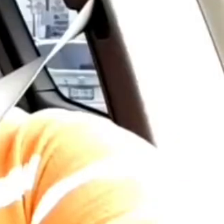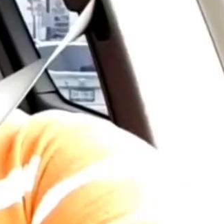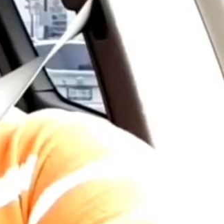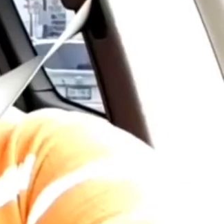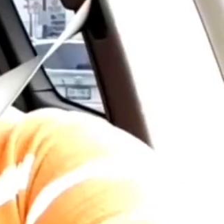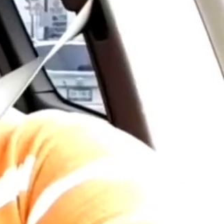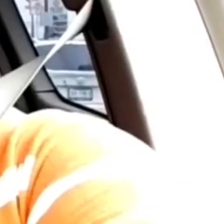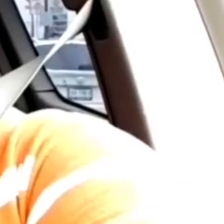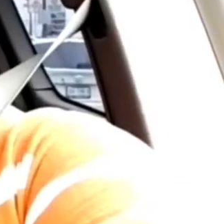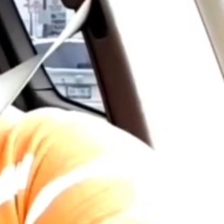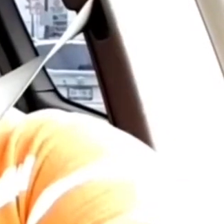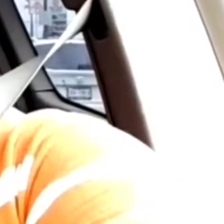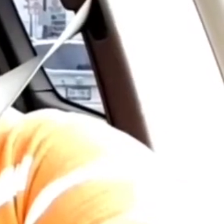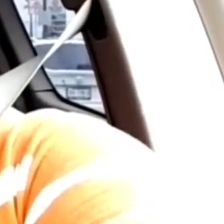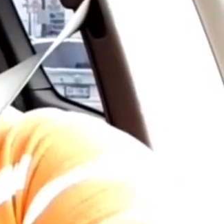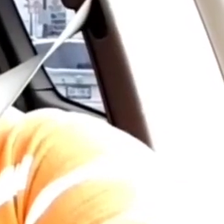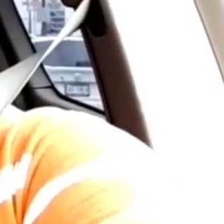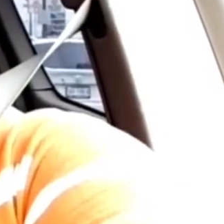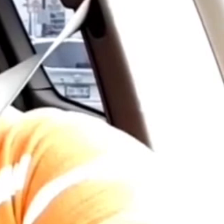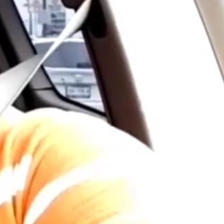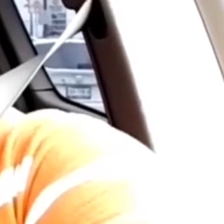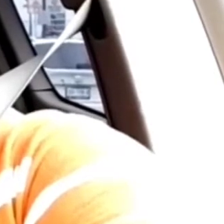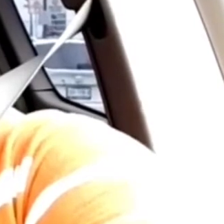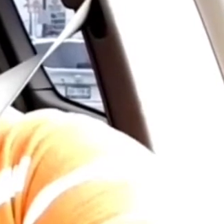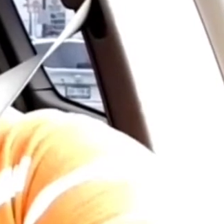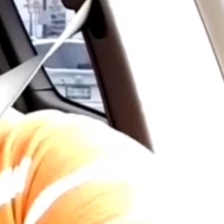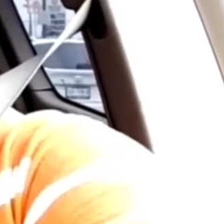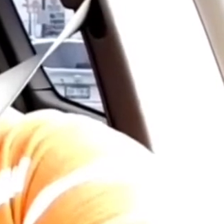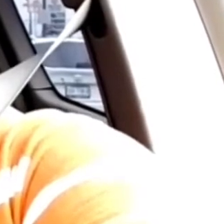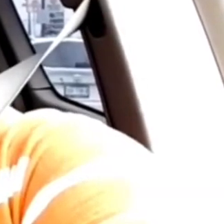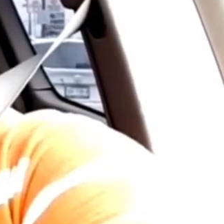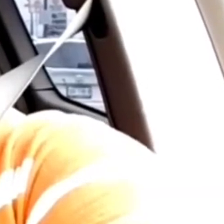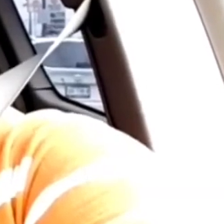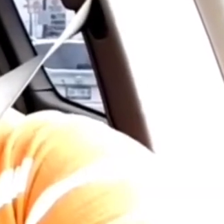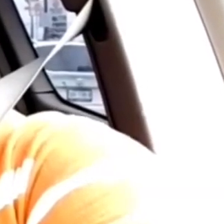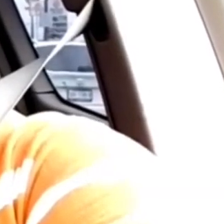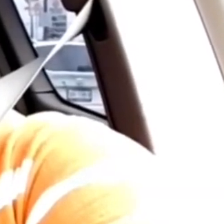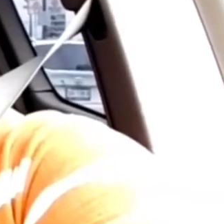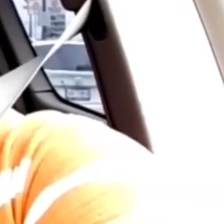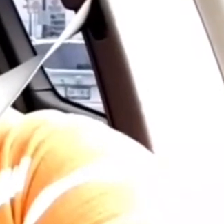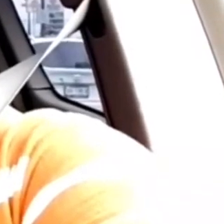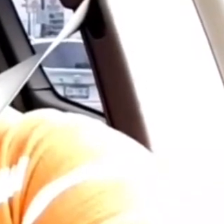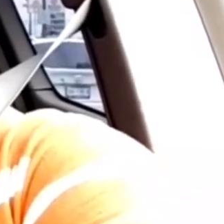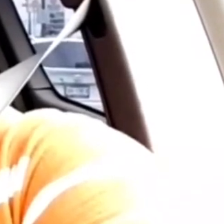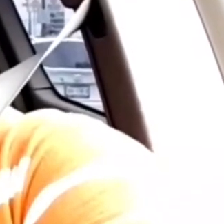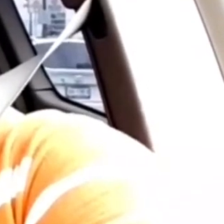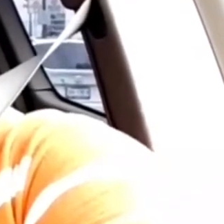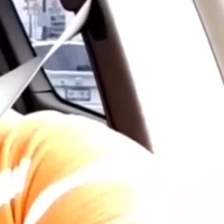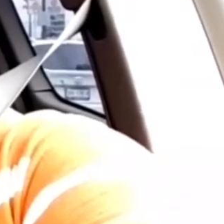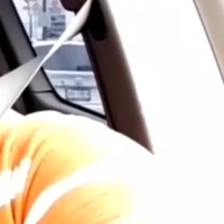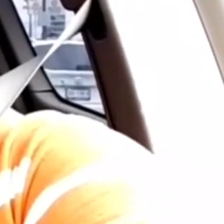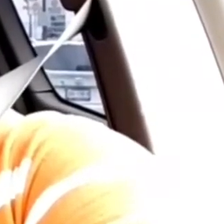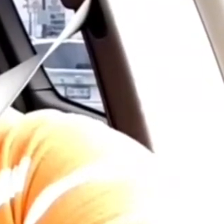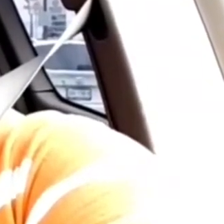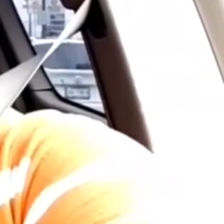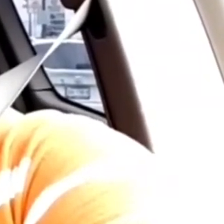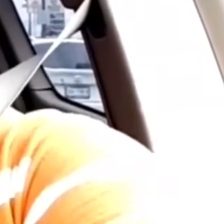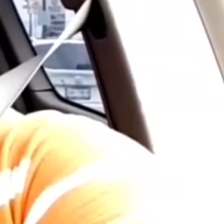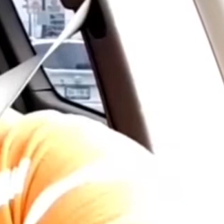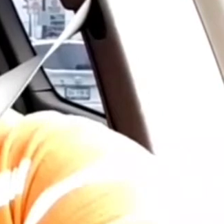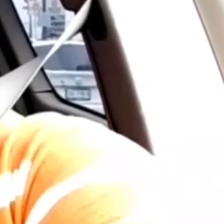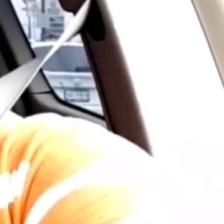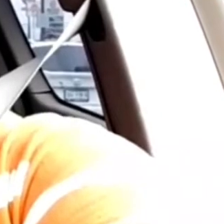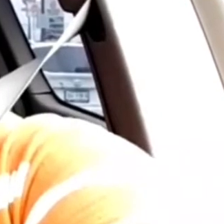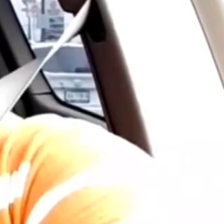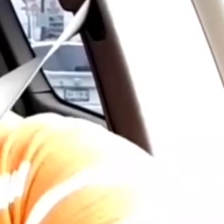¿Qué tal, mi gente? Mi nombre es Carlos Santa Cruz y les deseo un excelente día a todos ustedes. Y miren, amigos, 10 gobernadores